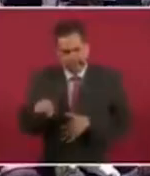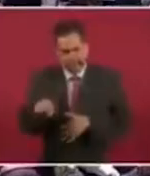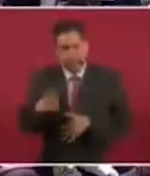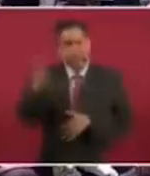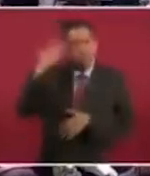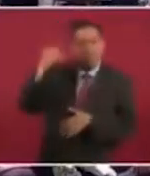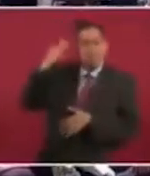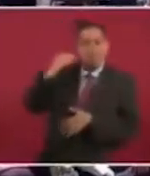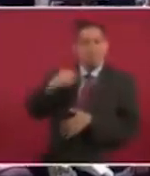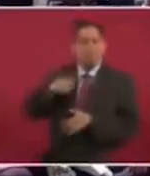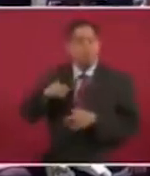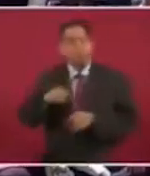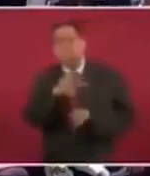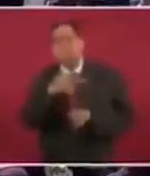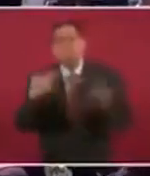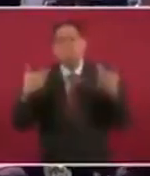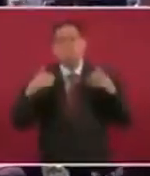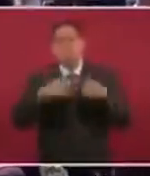educativo.